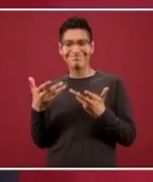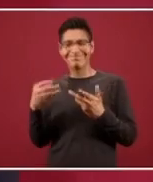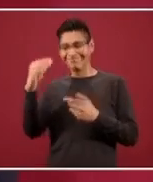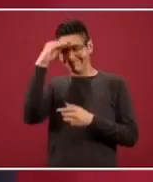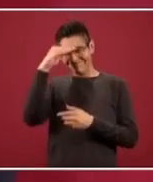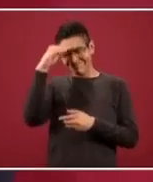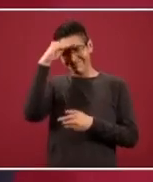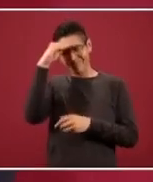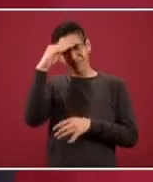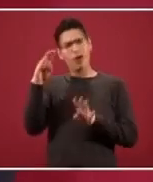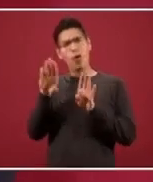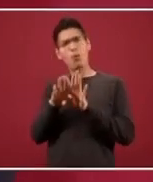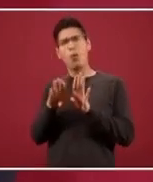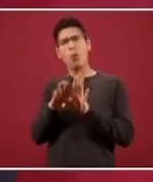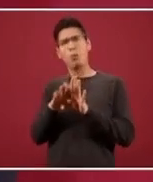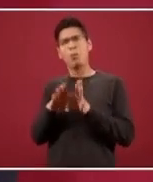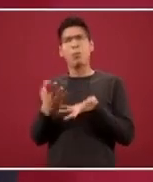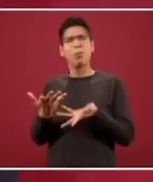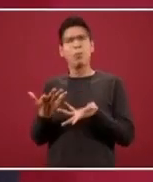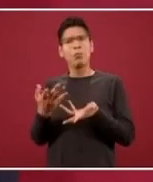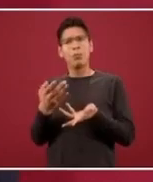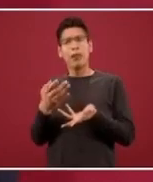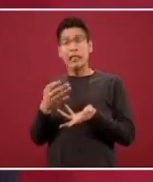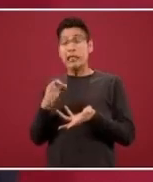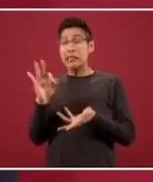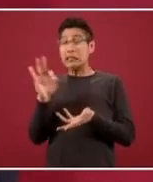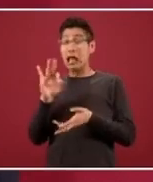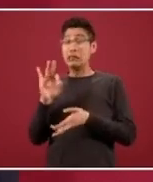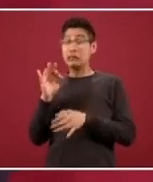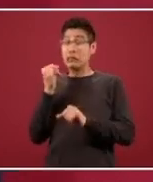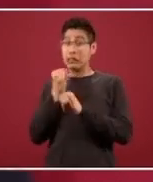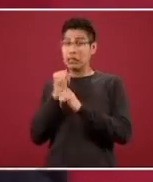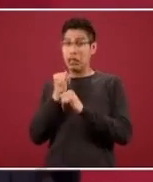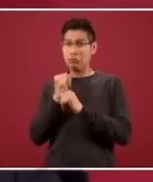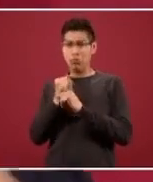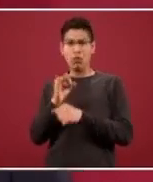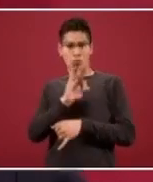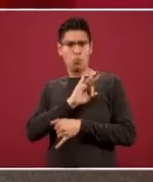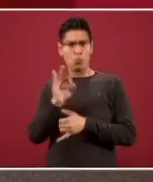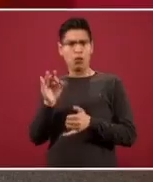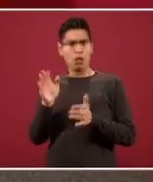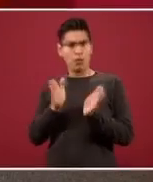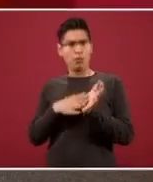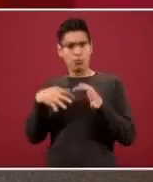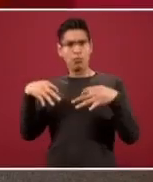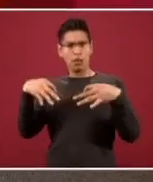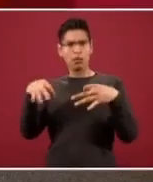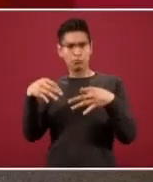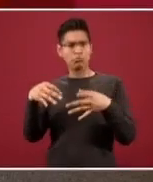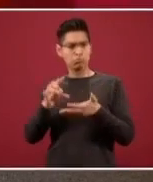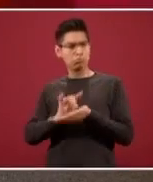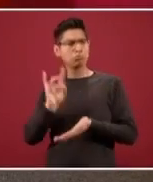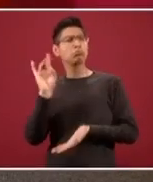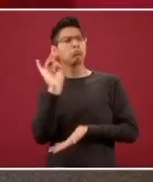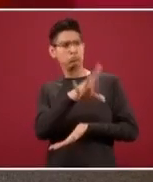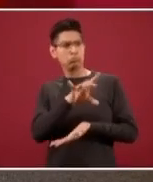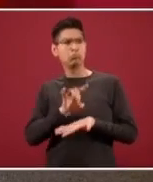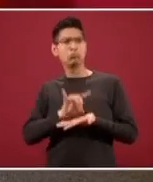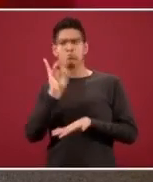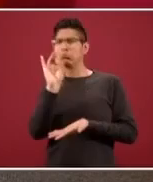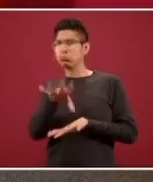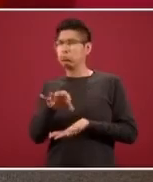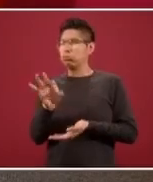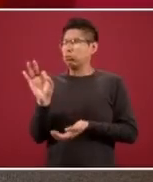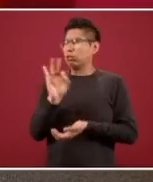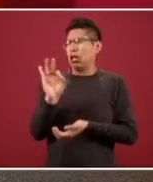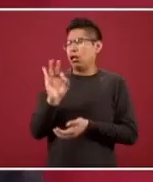distancia de solicitar la incapacidad para evitar las aglomeraciones al momento en que sí hay